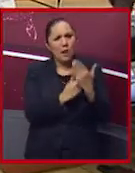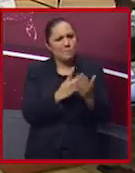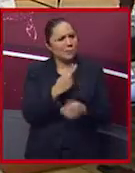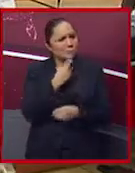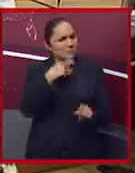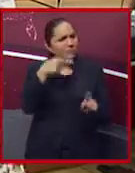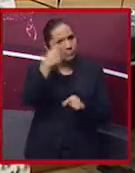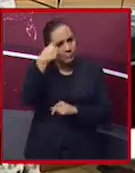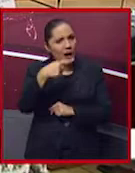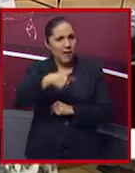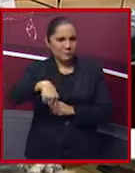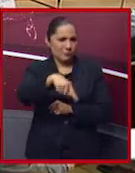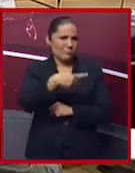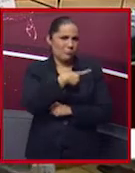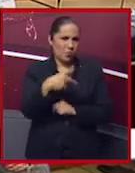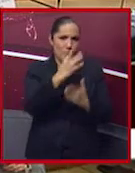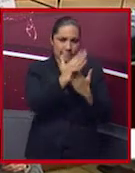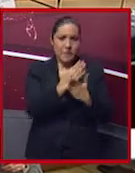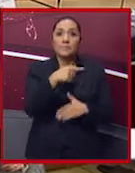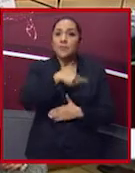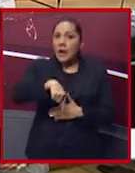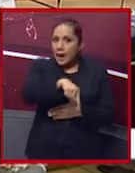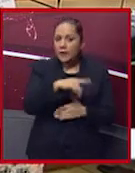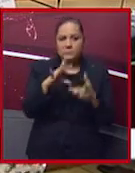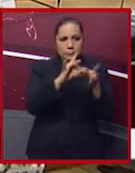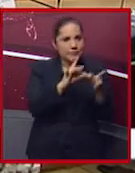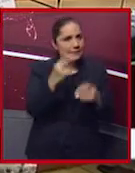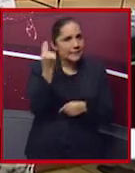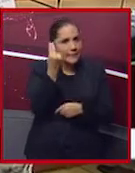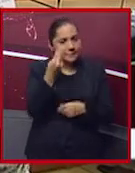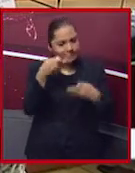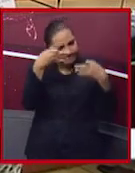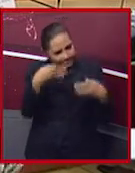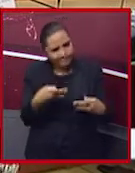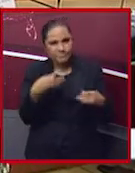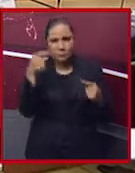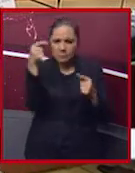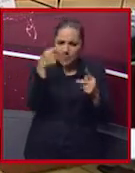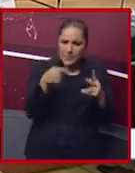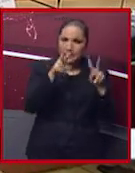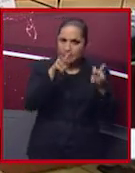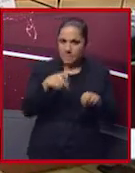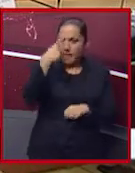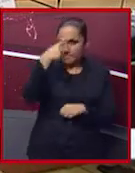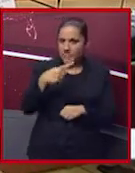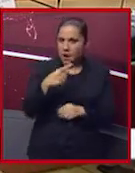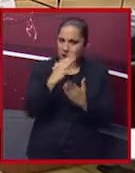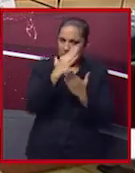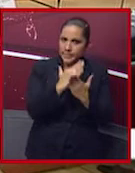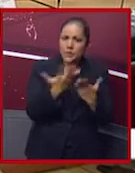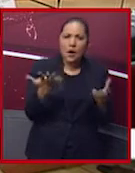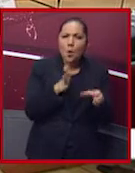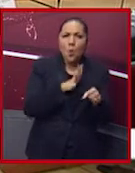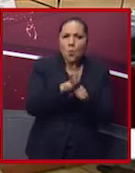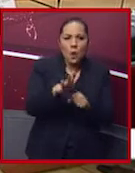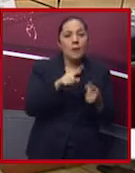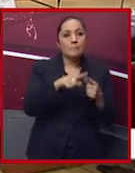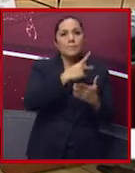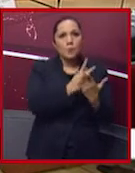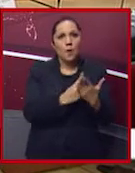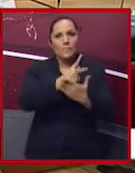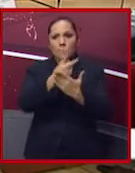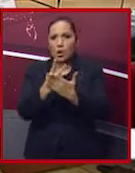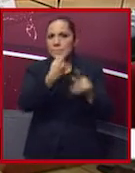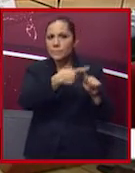Plantean diversas propuestas para hacer más efectivas las políticas en la materia. Ejemplo de ello sería la reducción del número de los programas sociales,